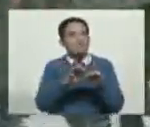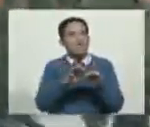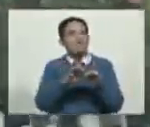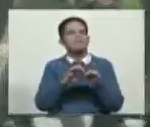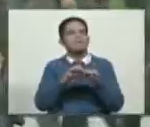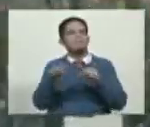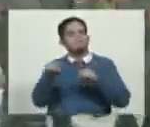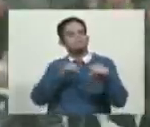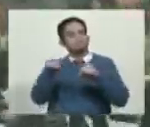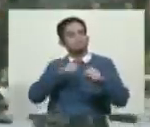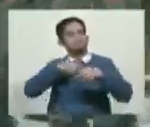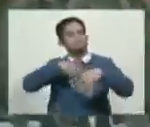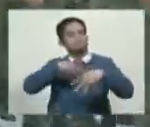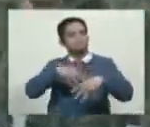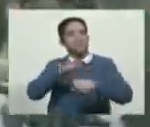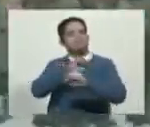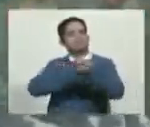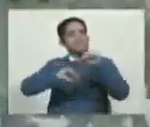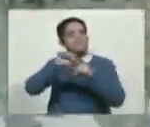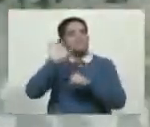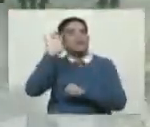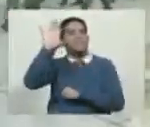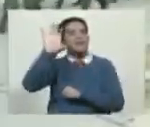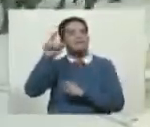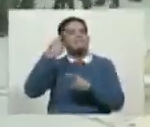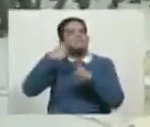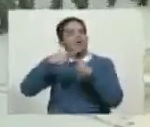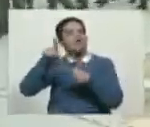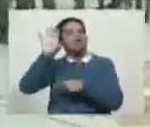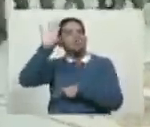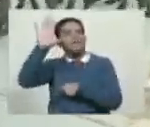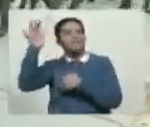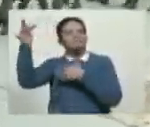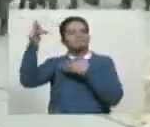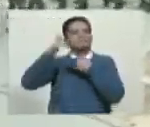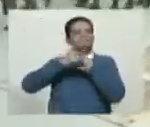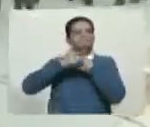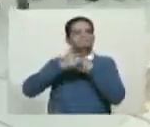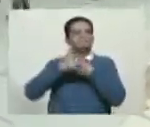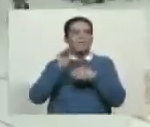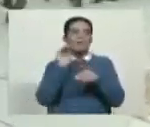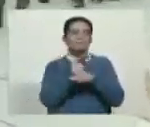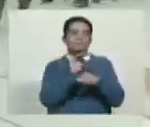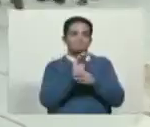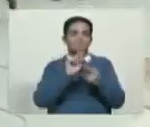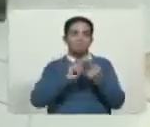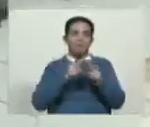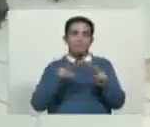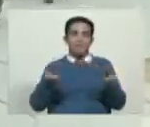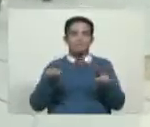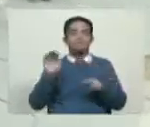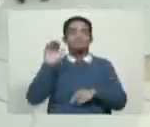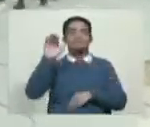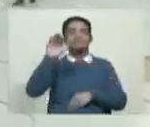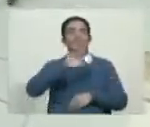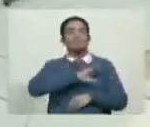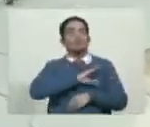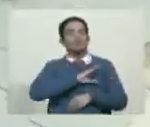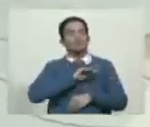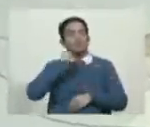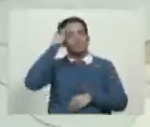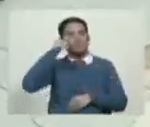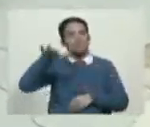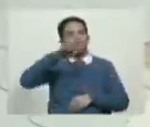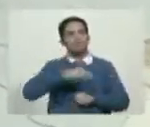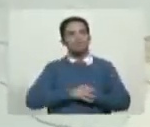movilización defenderemos la patria de las agresiones imperiales para preservar la paz y el futuro próspero de nuestro pueblo. Y